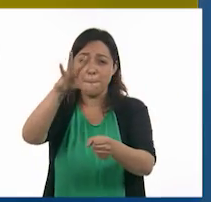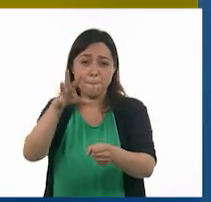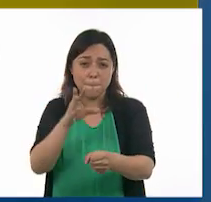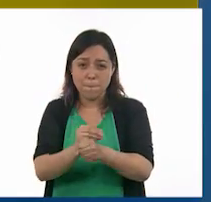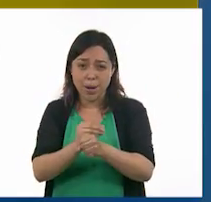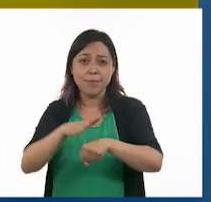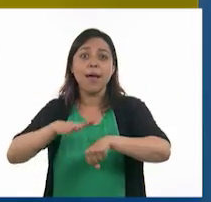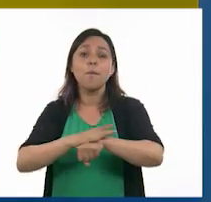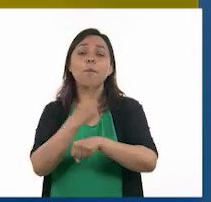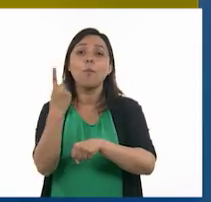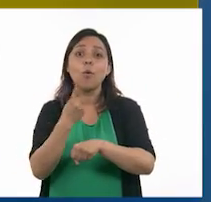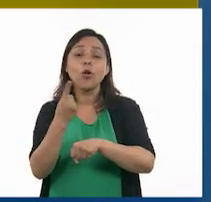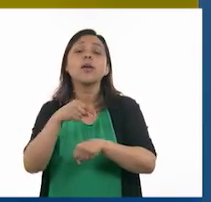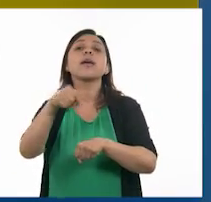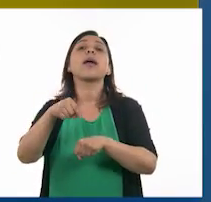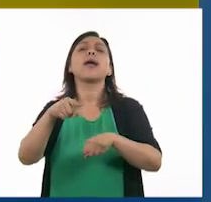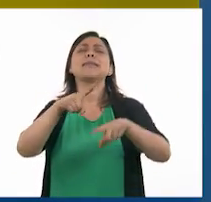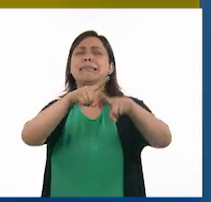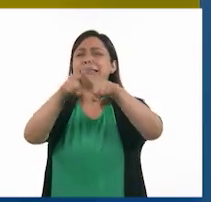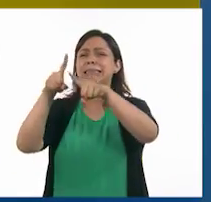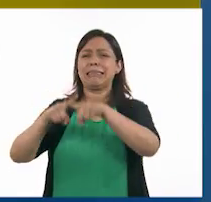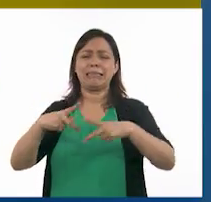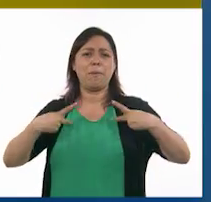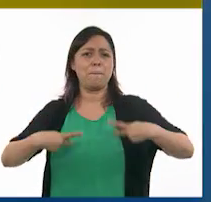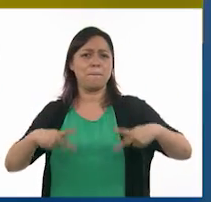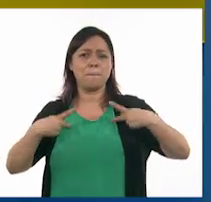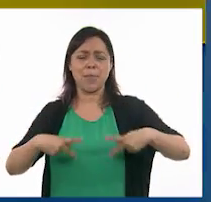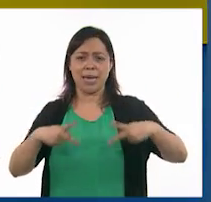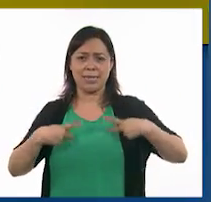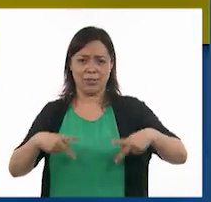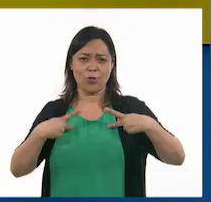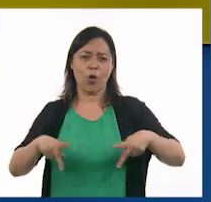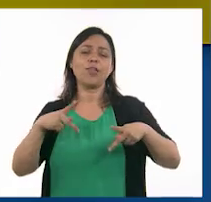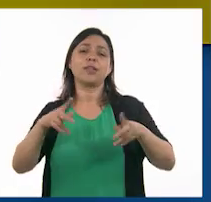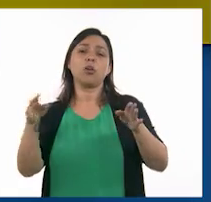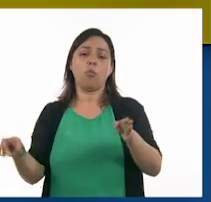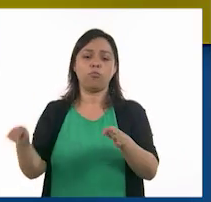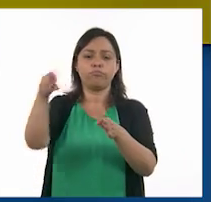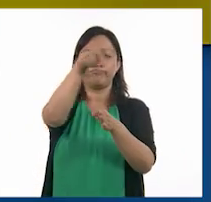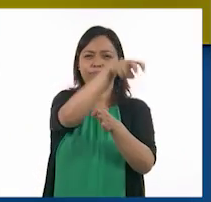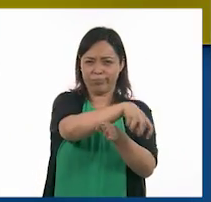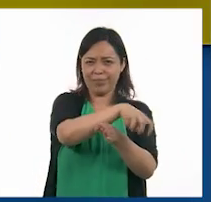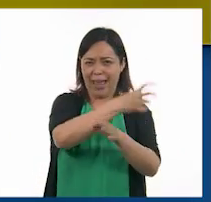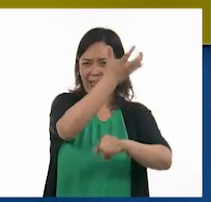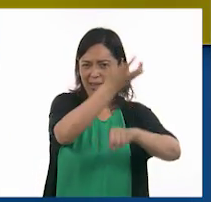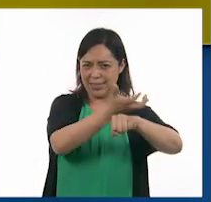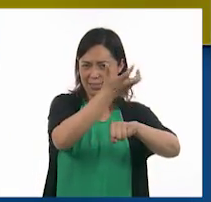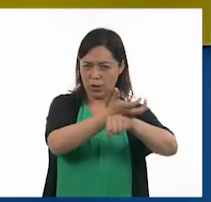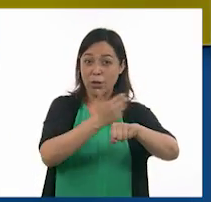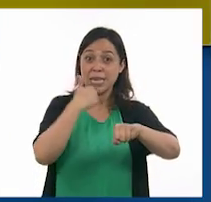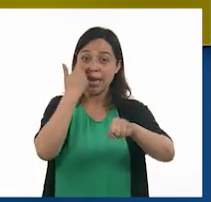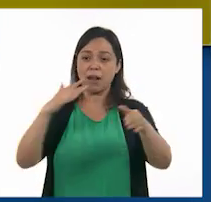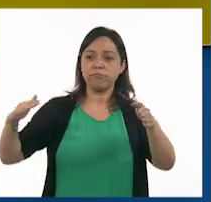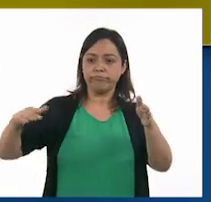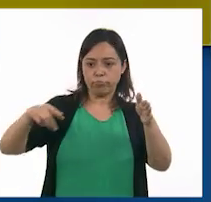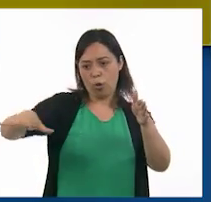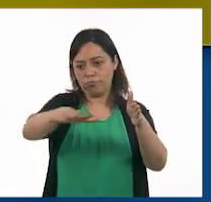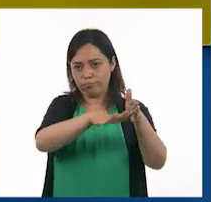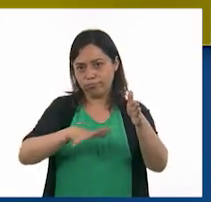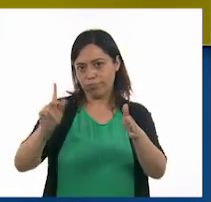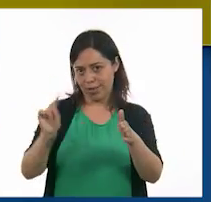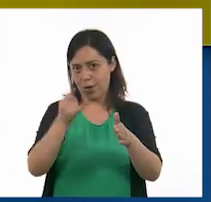es el punto de paso para cientos de personas que cruzan a la frontera hacia Estados Unidos. Quédense